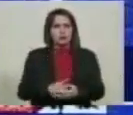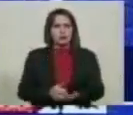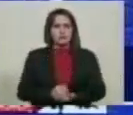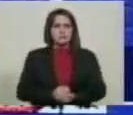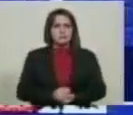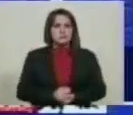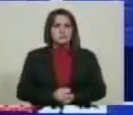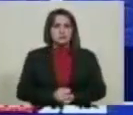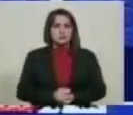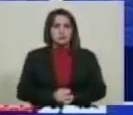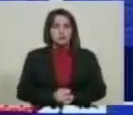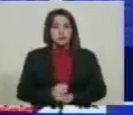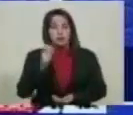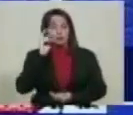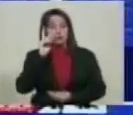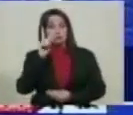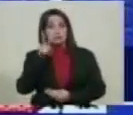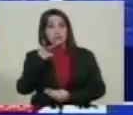y ya le vimos la cara